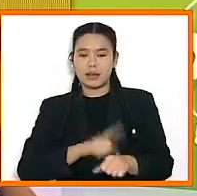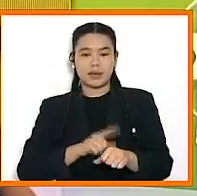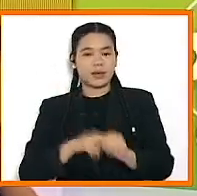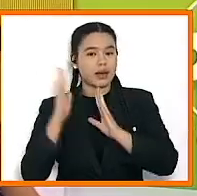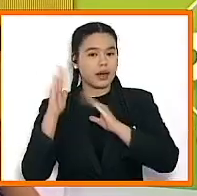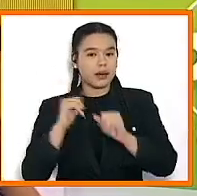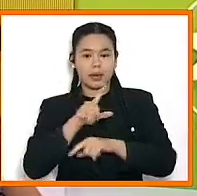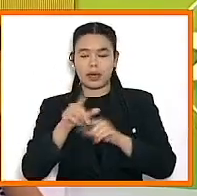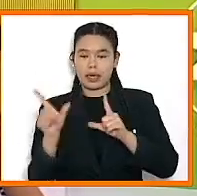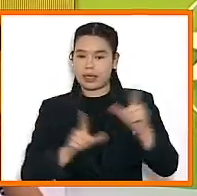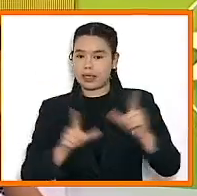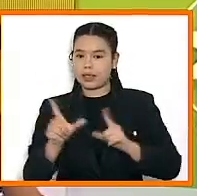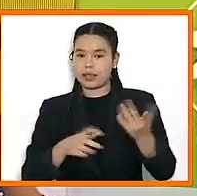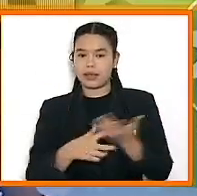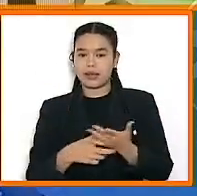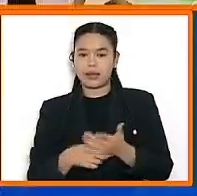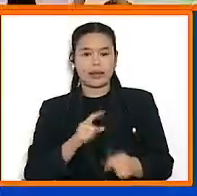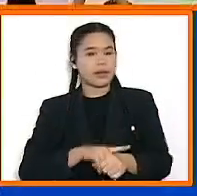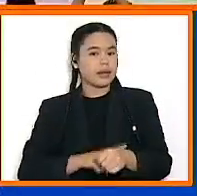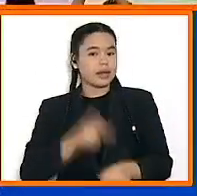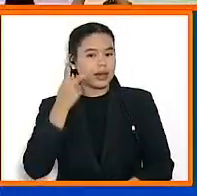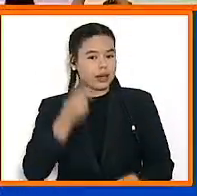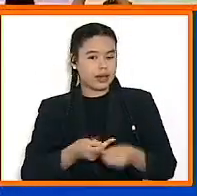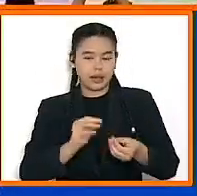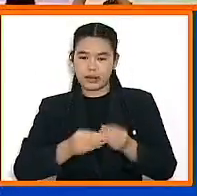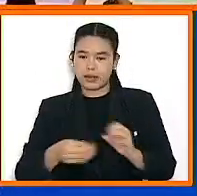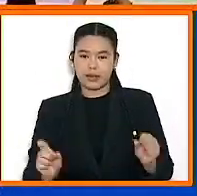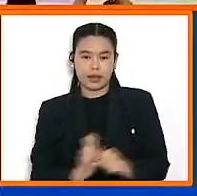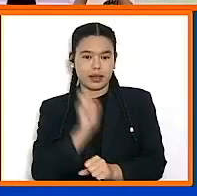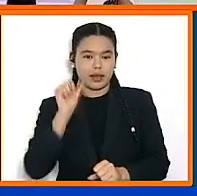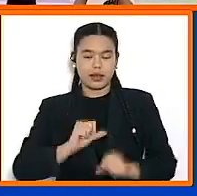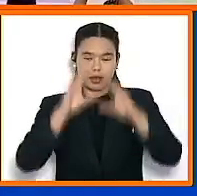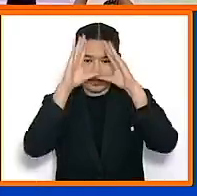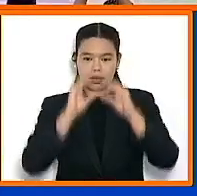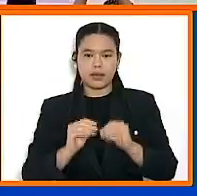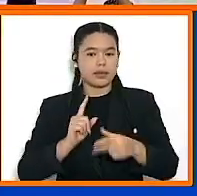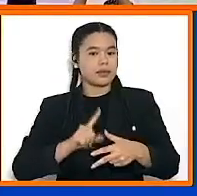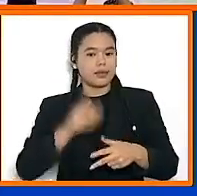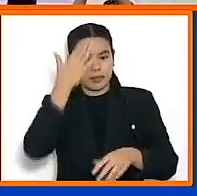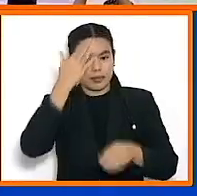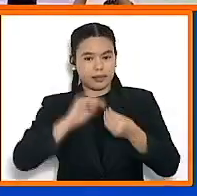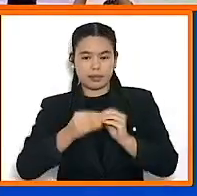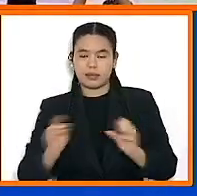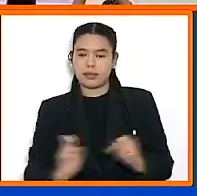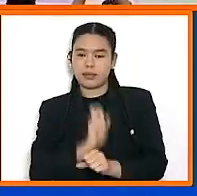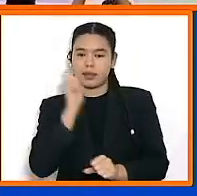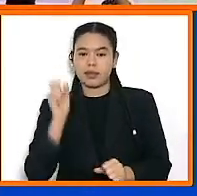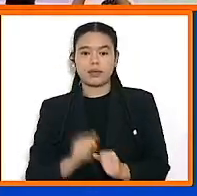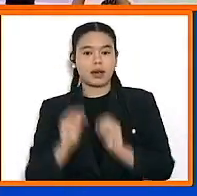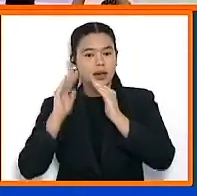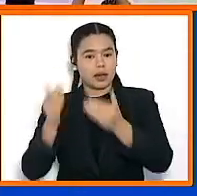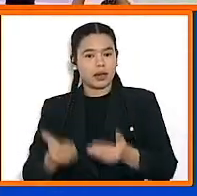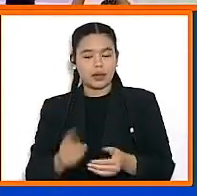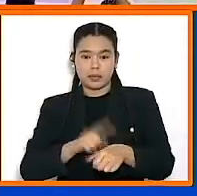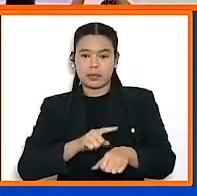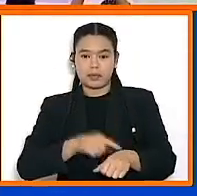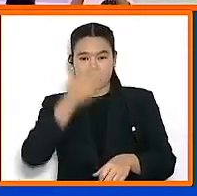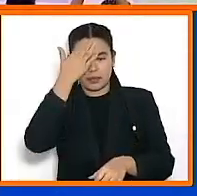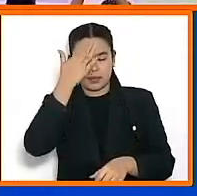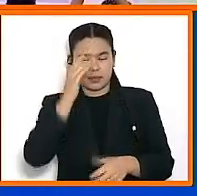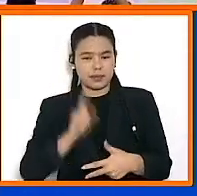tu boleto en mano. Se vienen tus tres números favorecidos en esta grata noche. Tu primer número ganador y le damos la bienvenida porque este